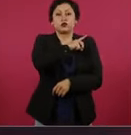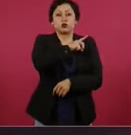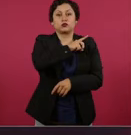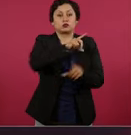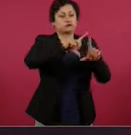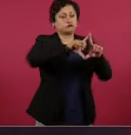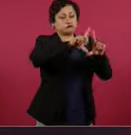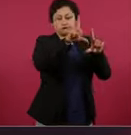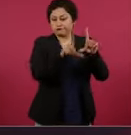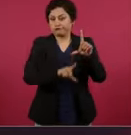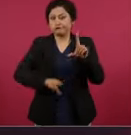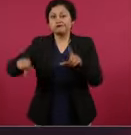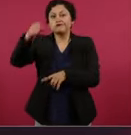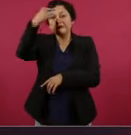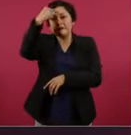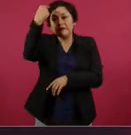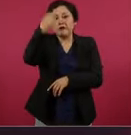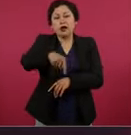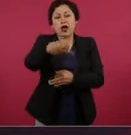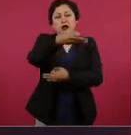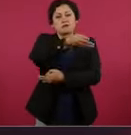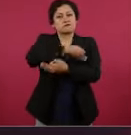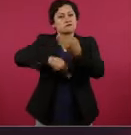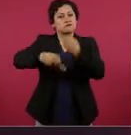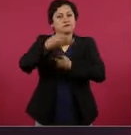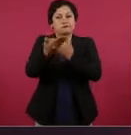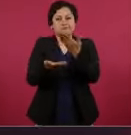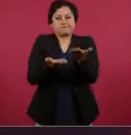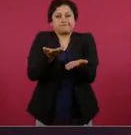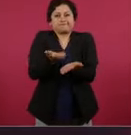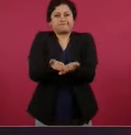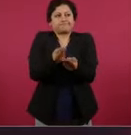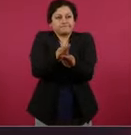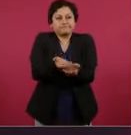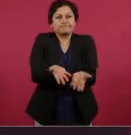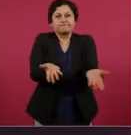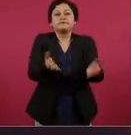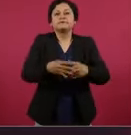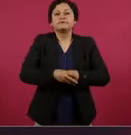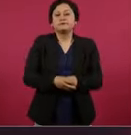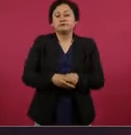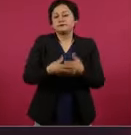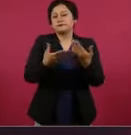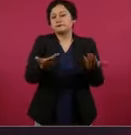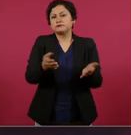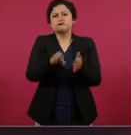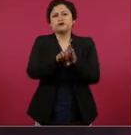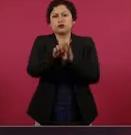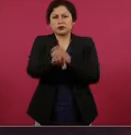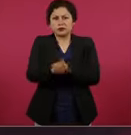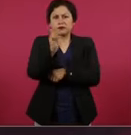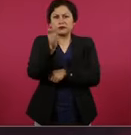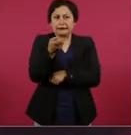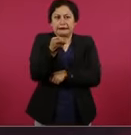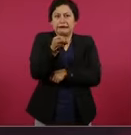es decir, que no se cobre. Se están quitando todas las